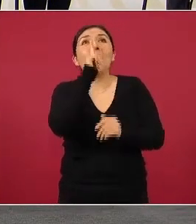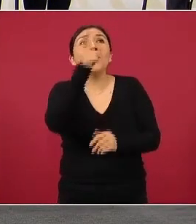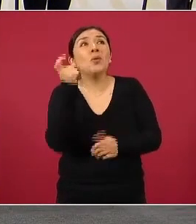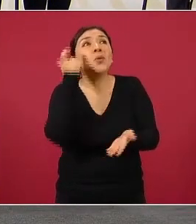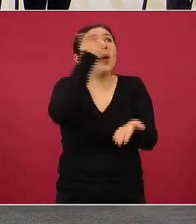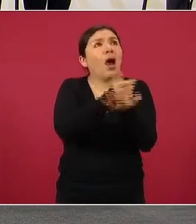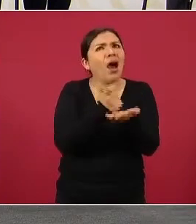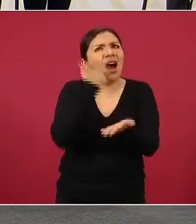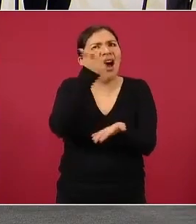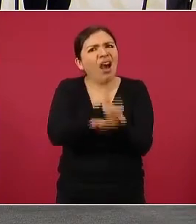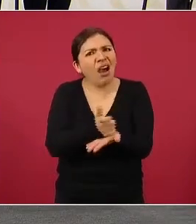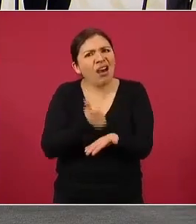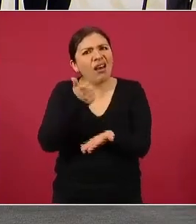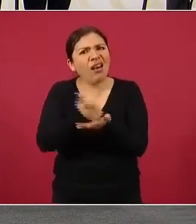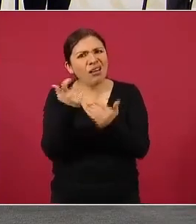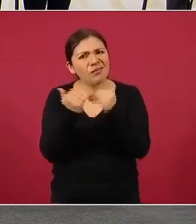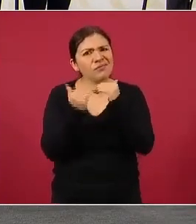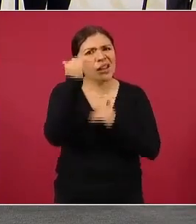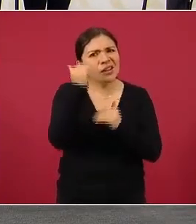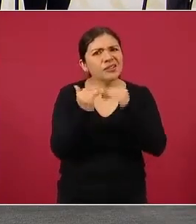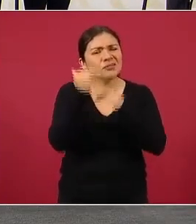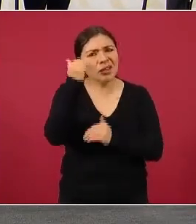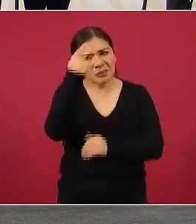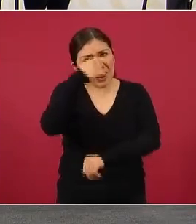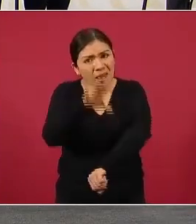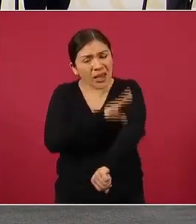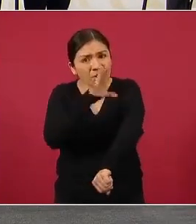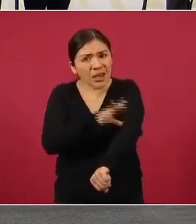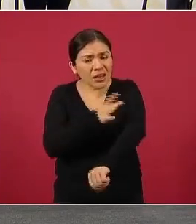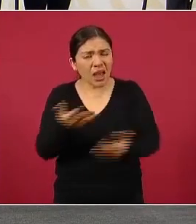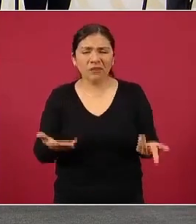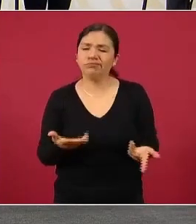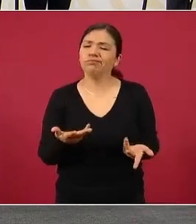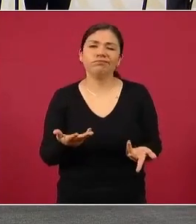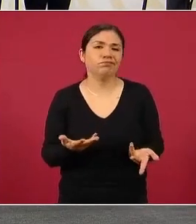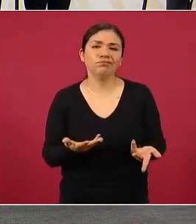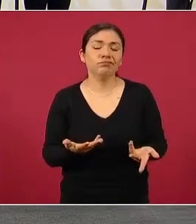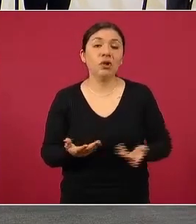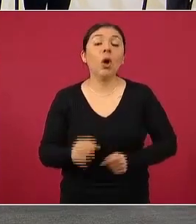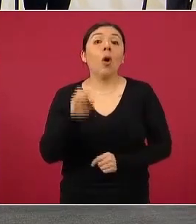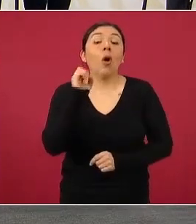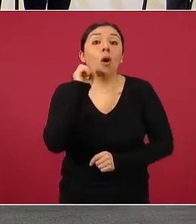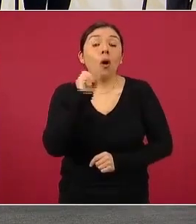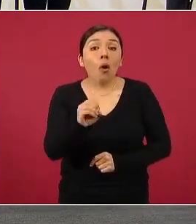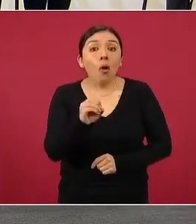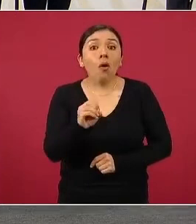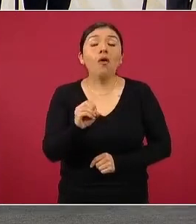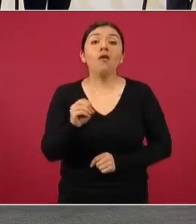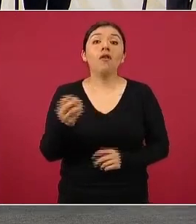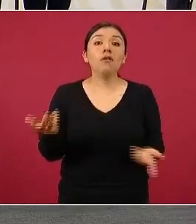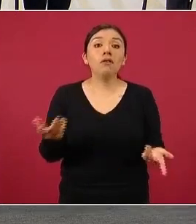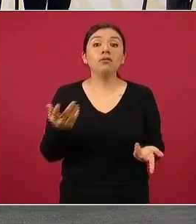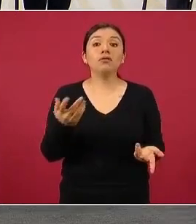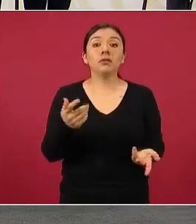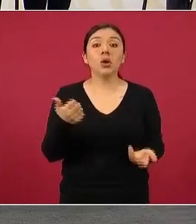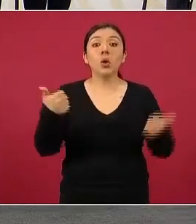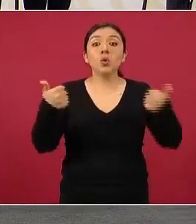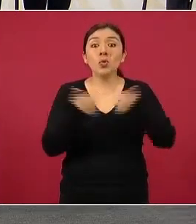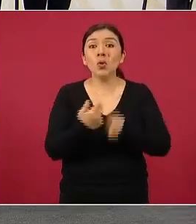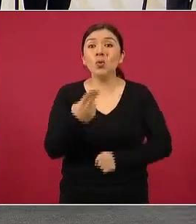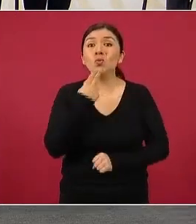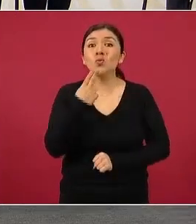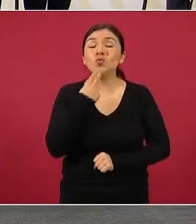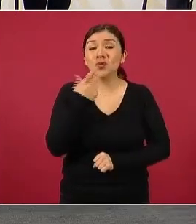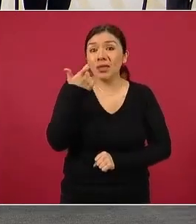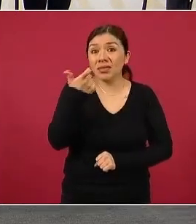tengan que pagar más por la energía eléctrica, o que se utilice dinero